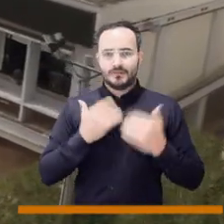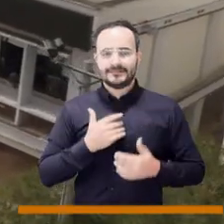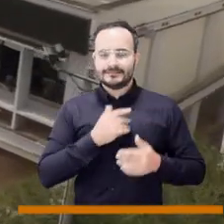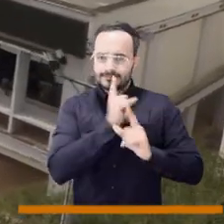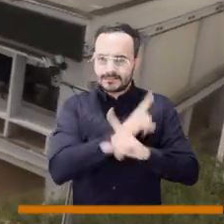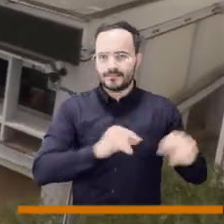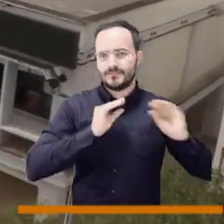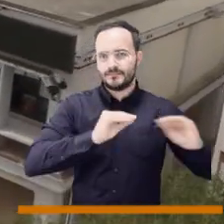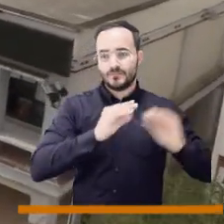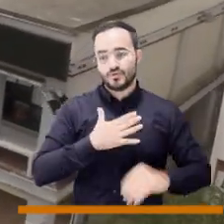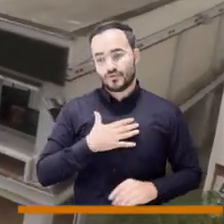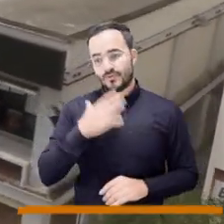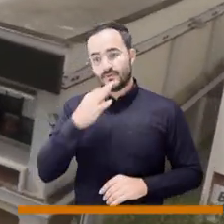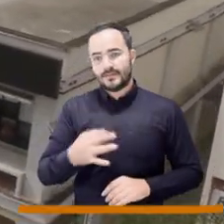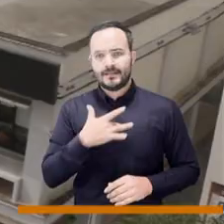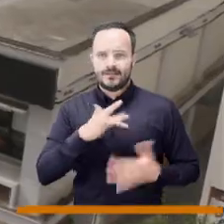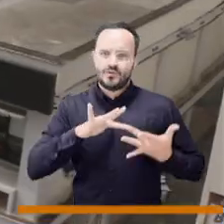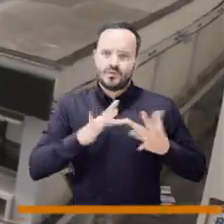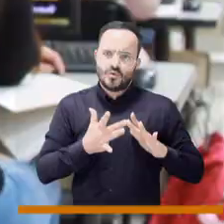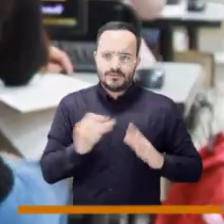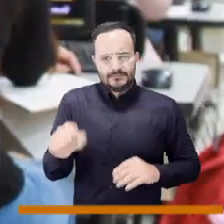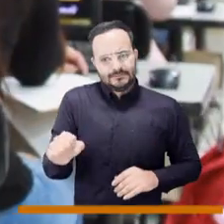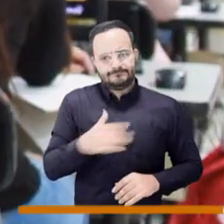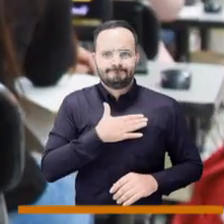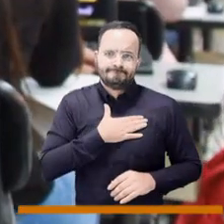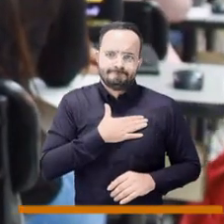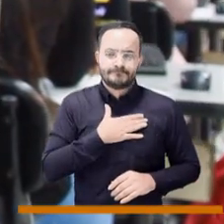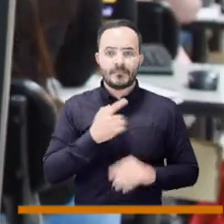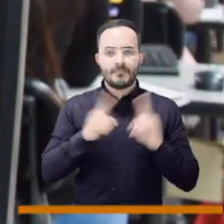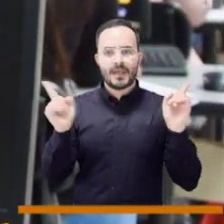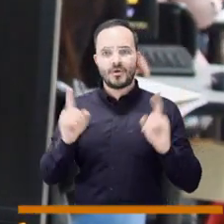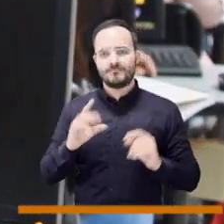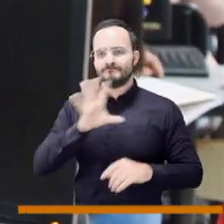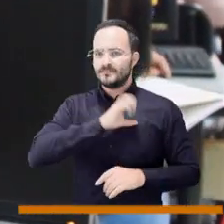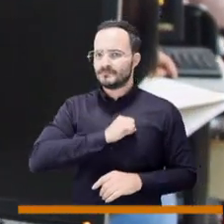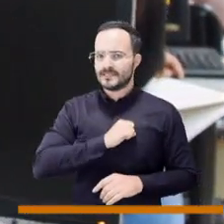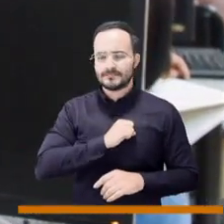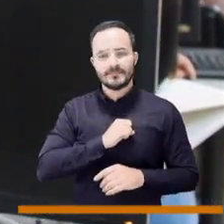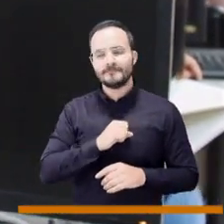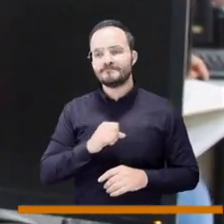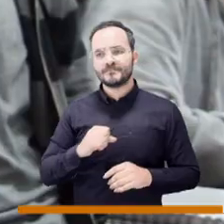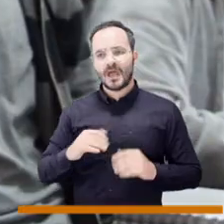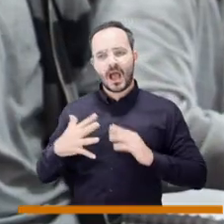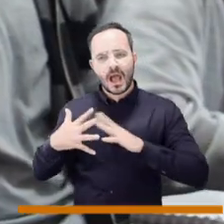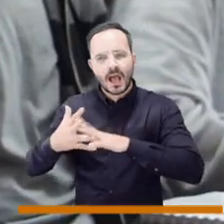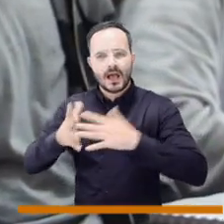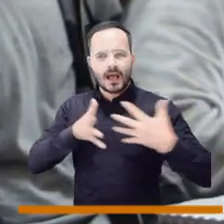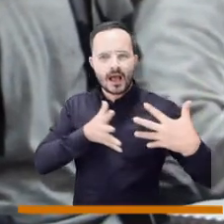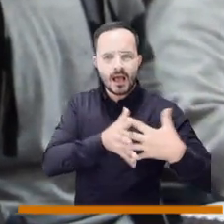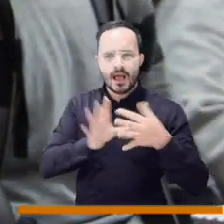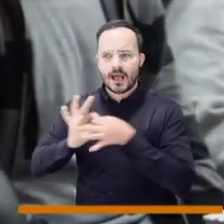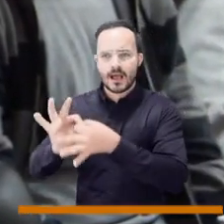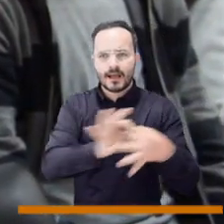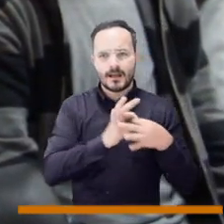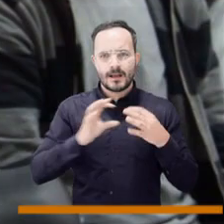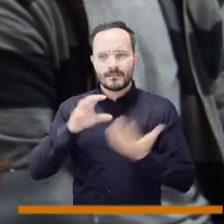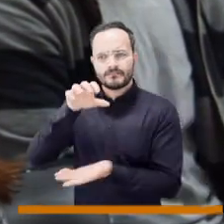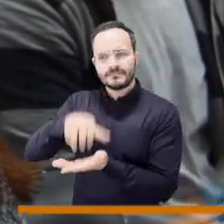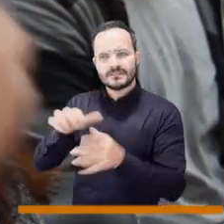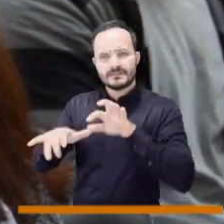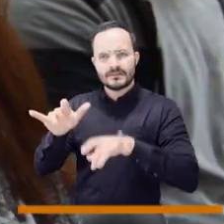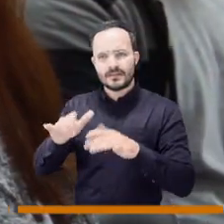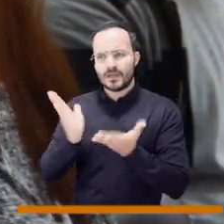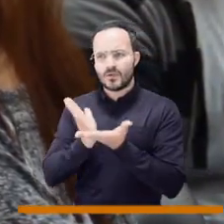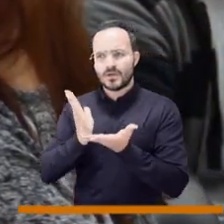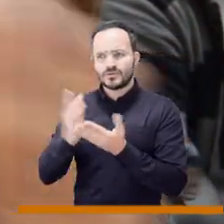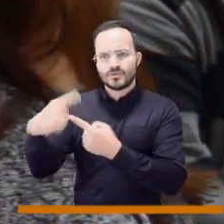y debo decirlo con algo de dolor, infortunadamente no hay una articulación clara con las